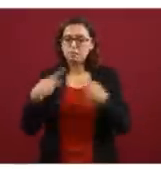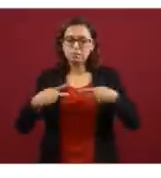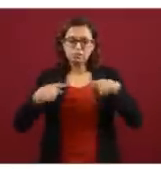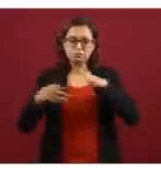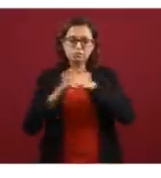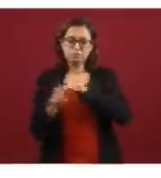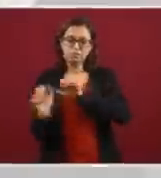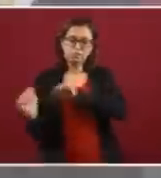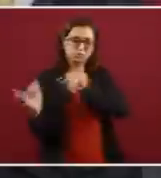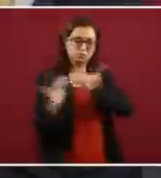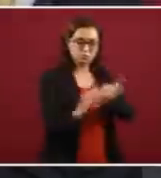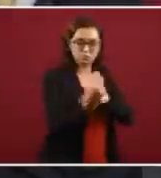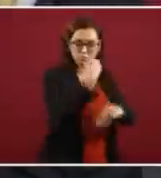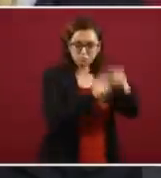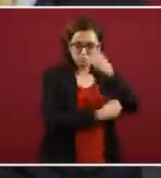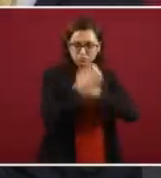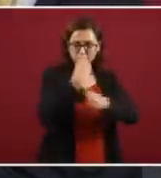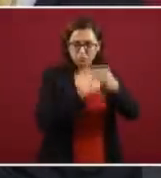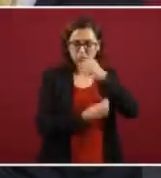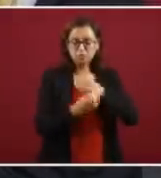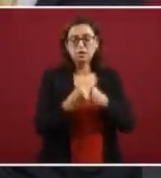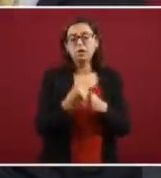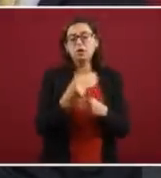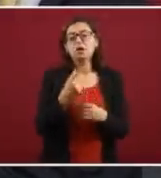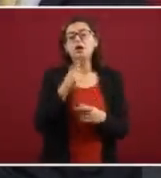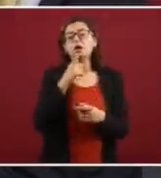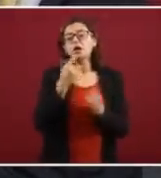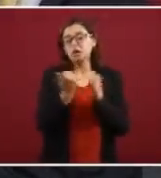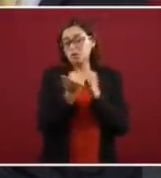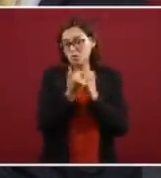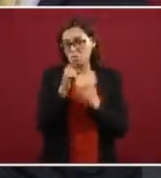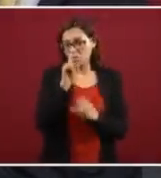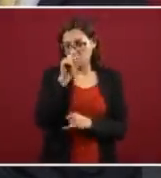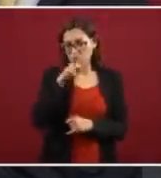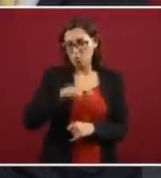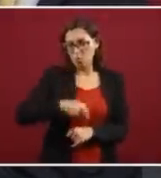migrantes. En la parte norte hemos